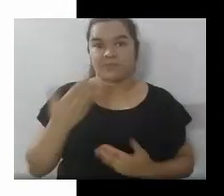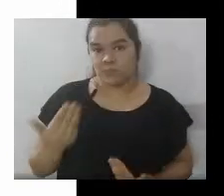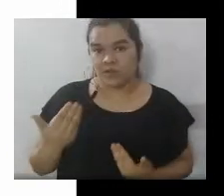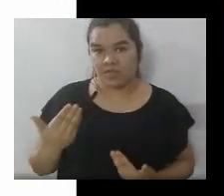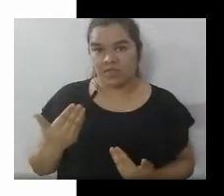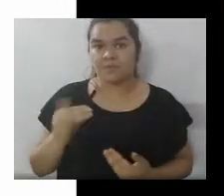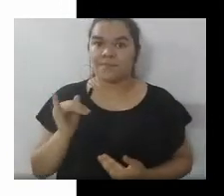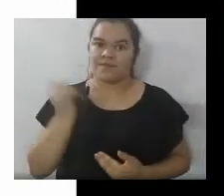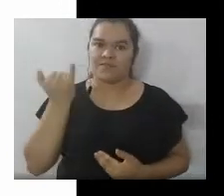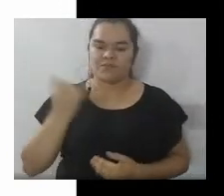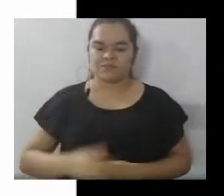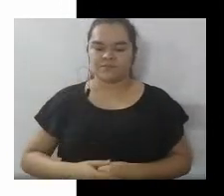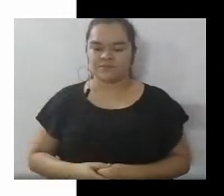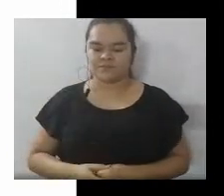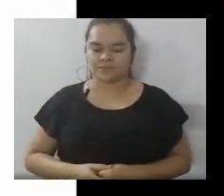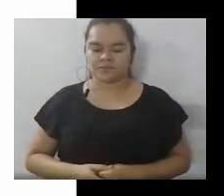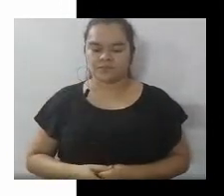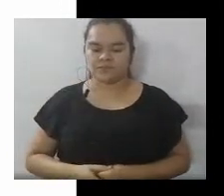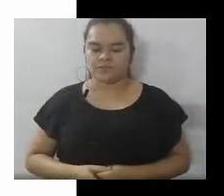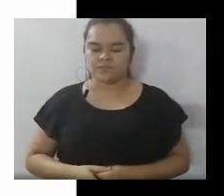Totalmente de acuerdo.